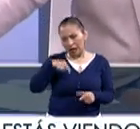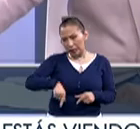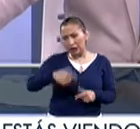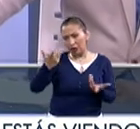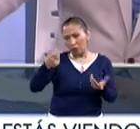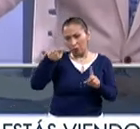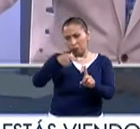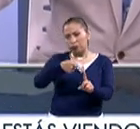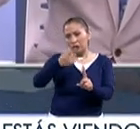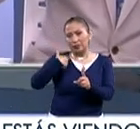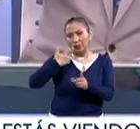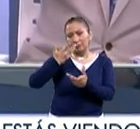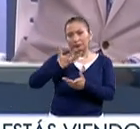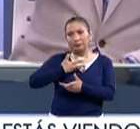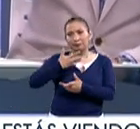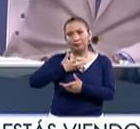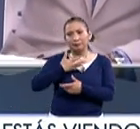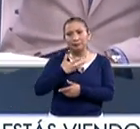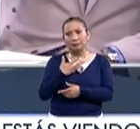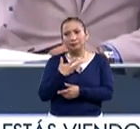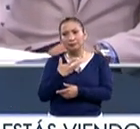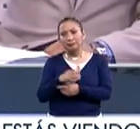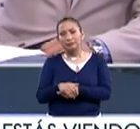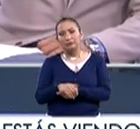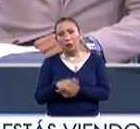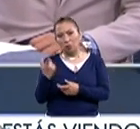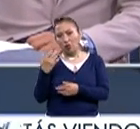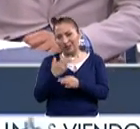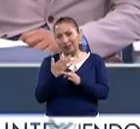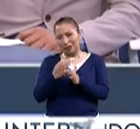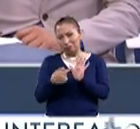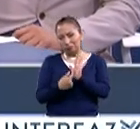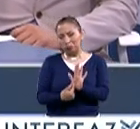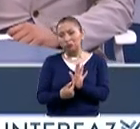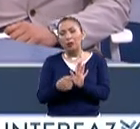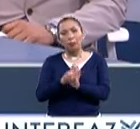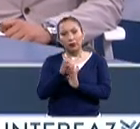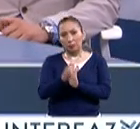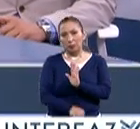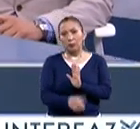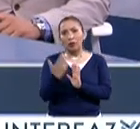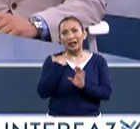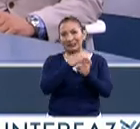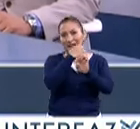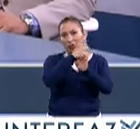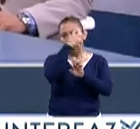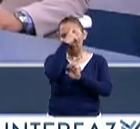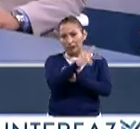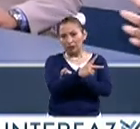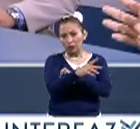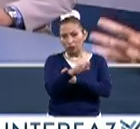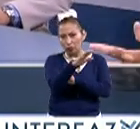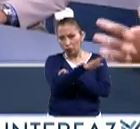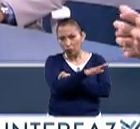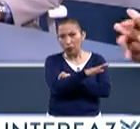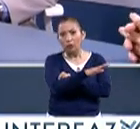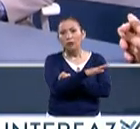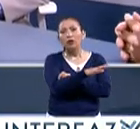la destaco, la traigo también a colación. Por ejemplo, en el Estado de México,